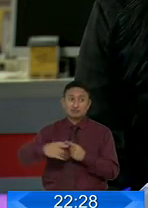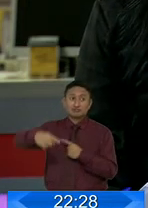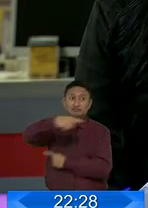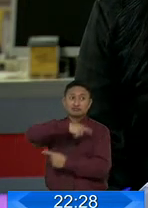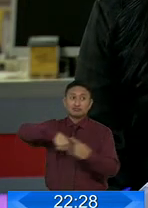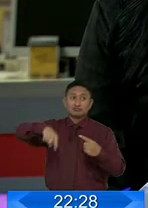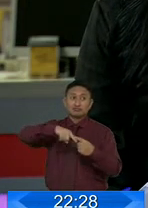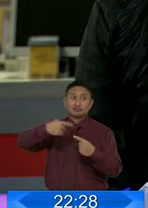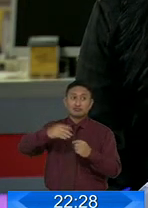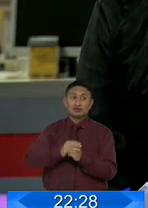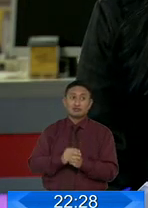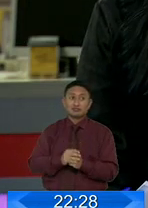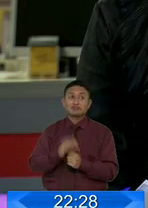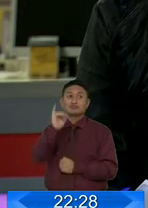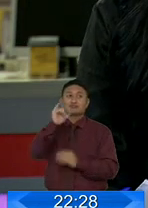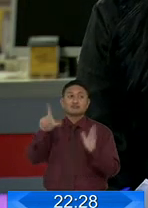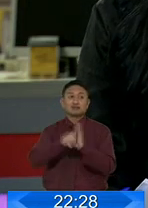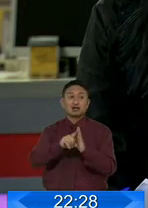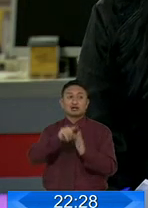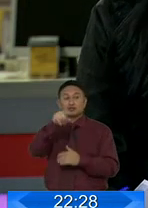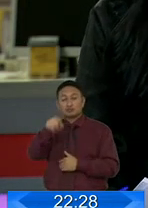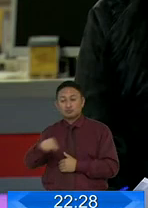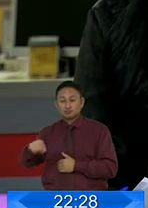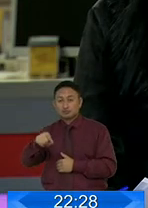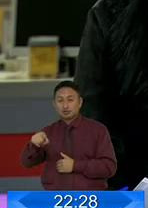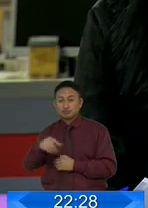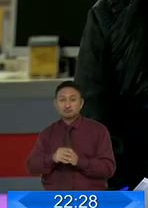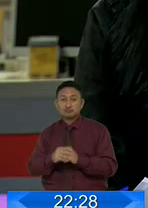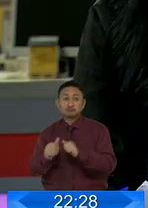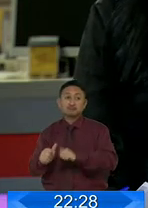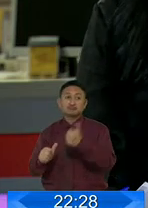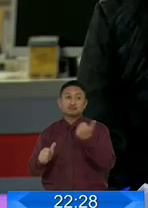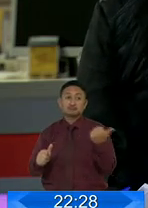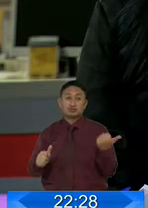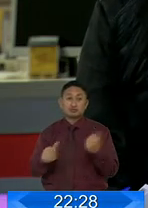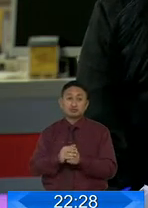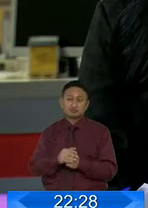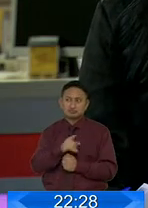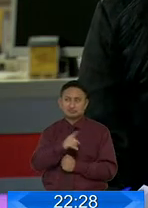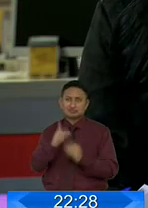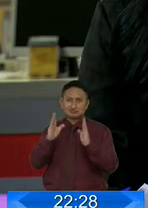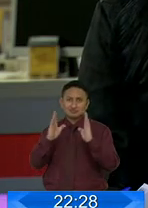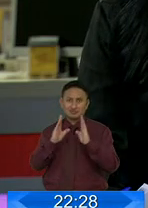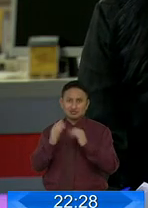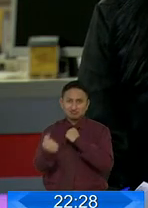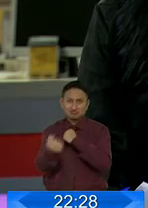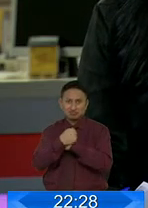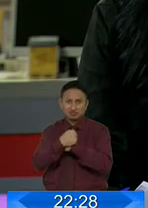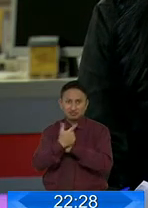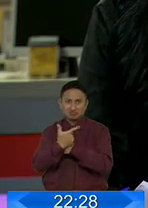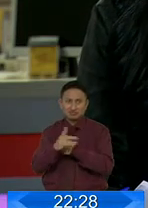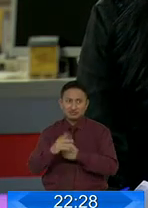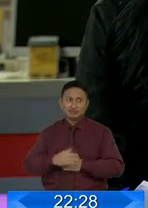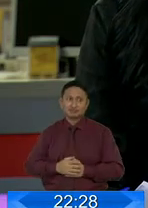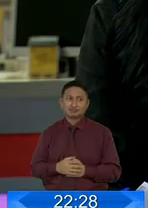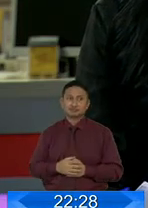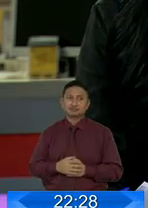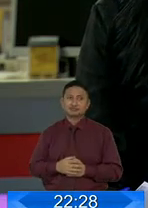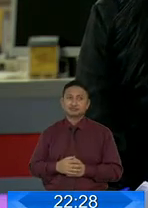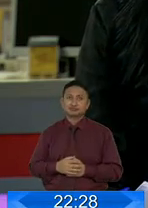lo harían por caminos ilegales, mientras otros protestan por la mala atención de las empresas de